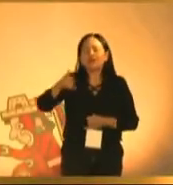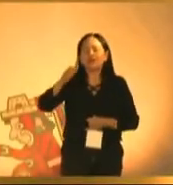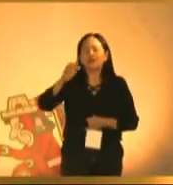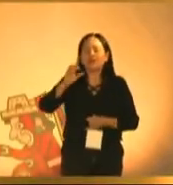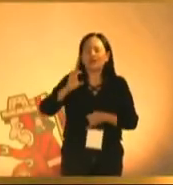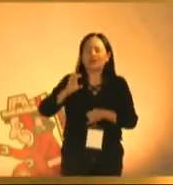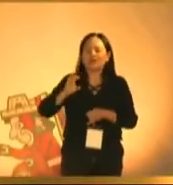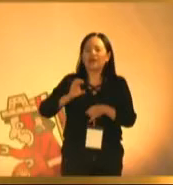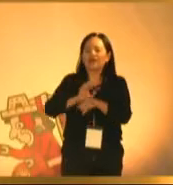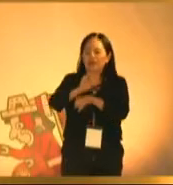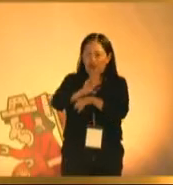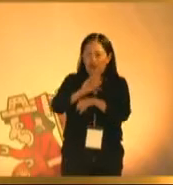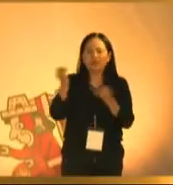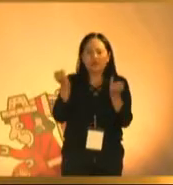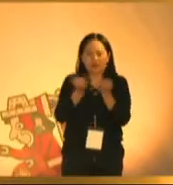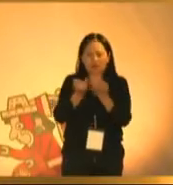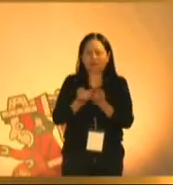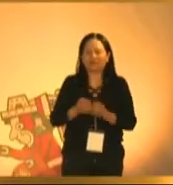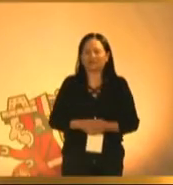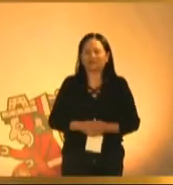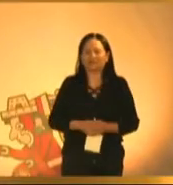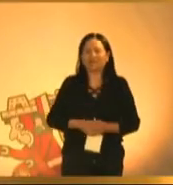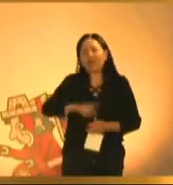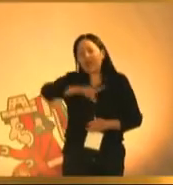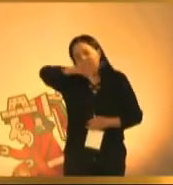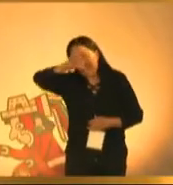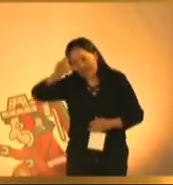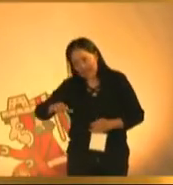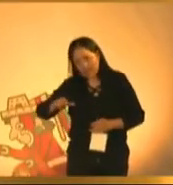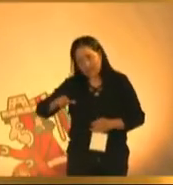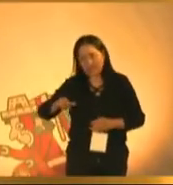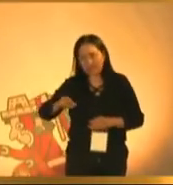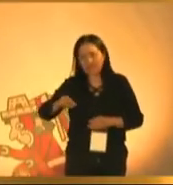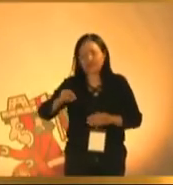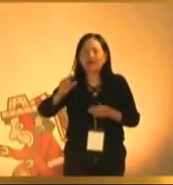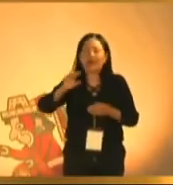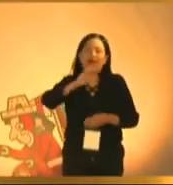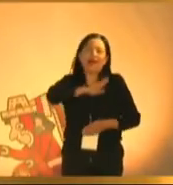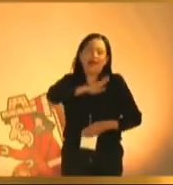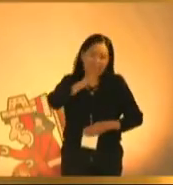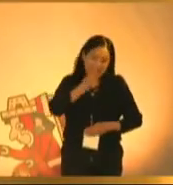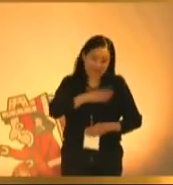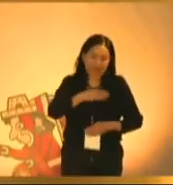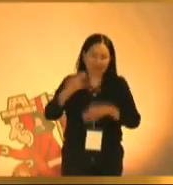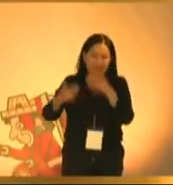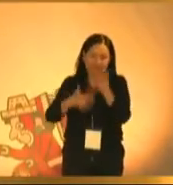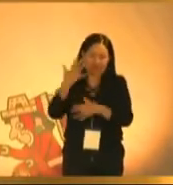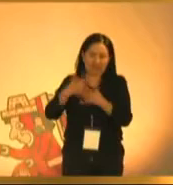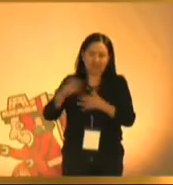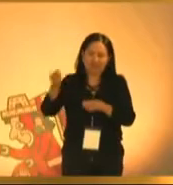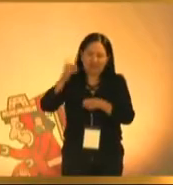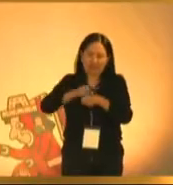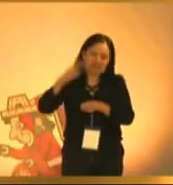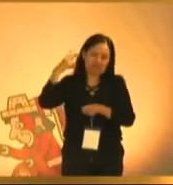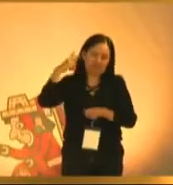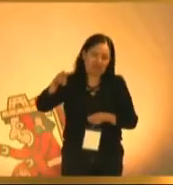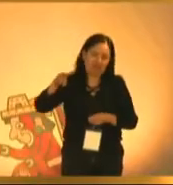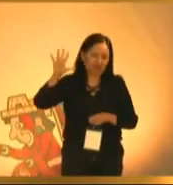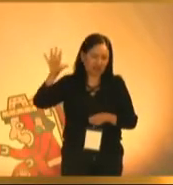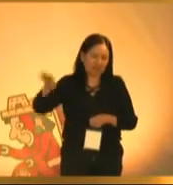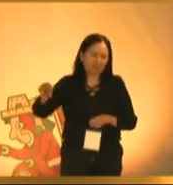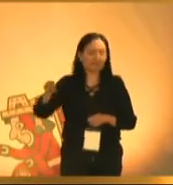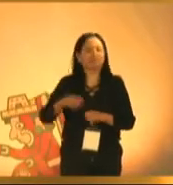la meta de 10 días en españa claro y luego bueno terminará en españa dentro de unos 15 días presentando el libro